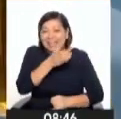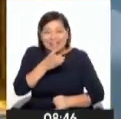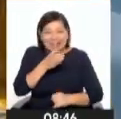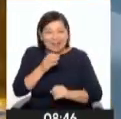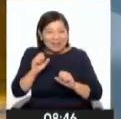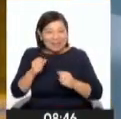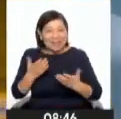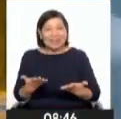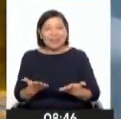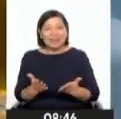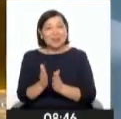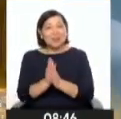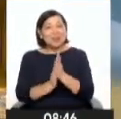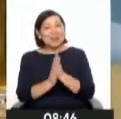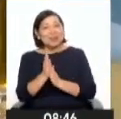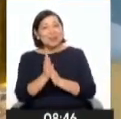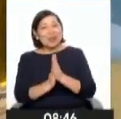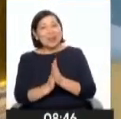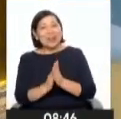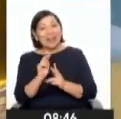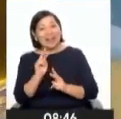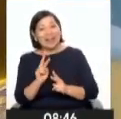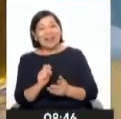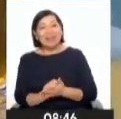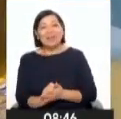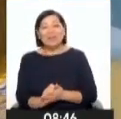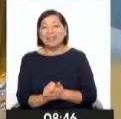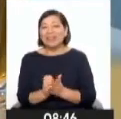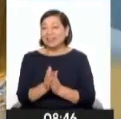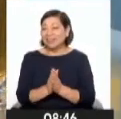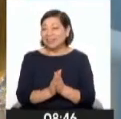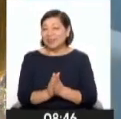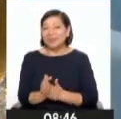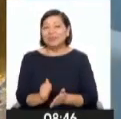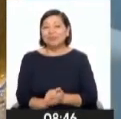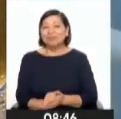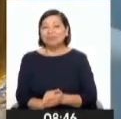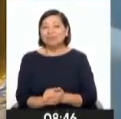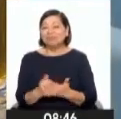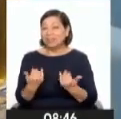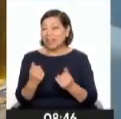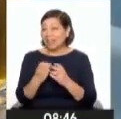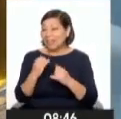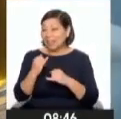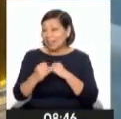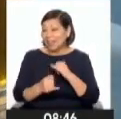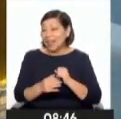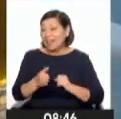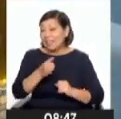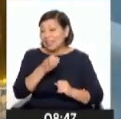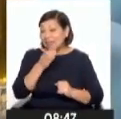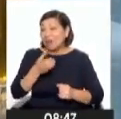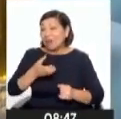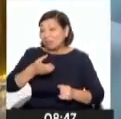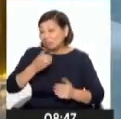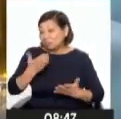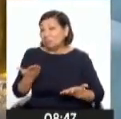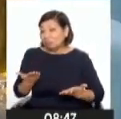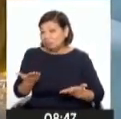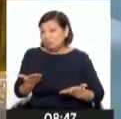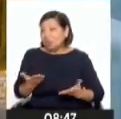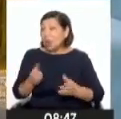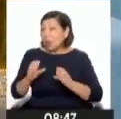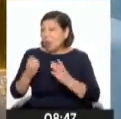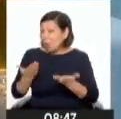Cerveza. Sí, ya están chequeando ahí la mesa. Van a disfrutar, pues, este Día Internacional de la Cerveza tomándose, ya sea